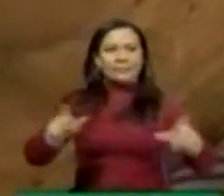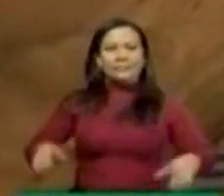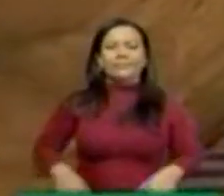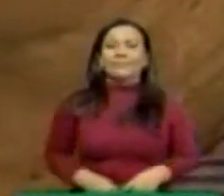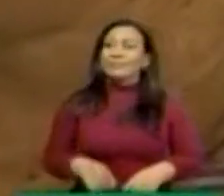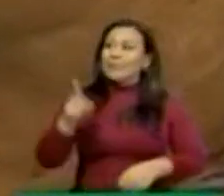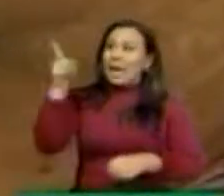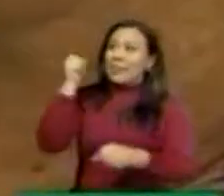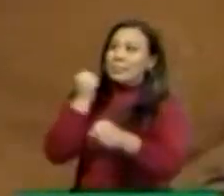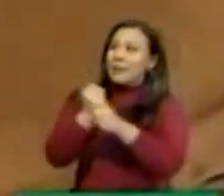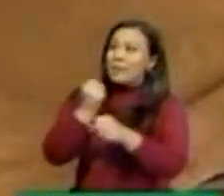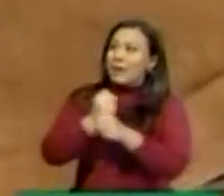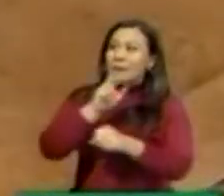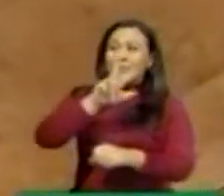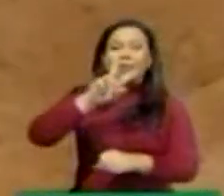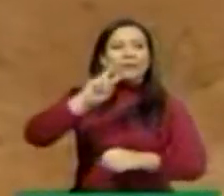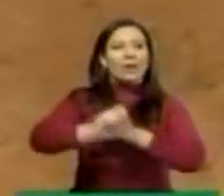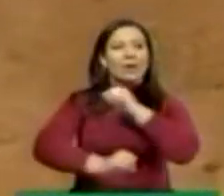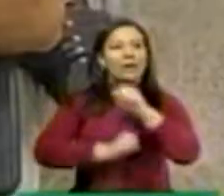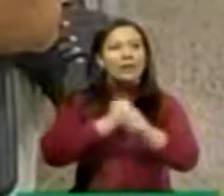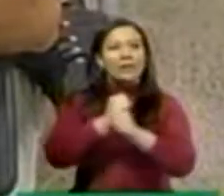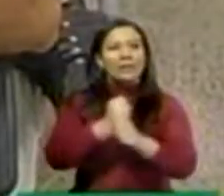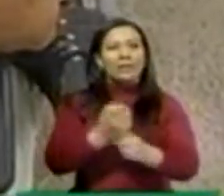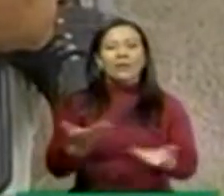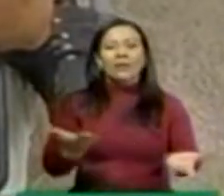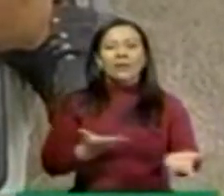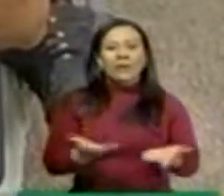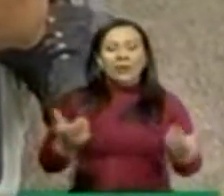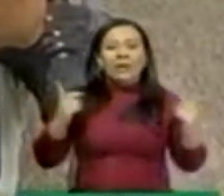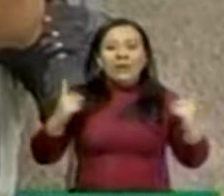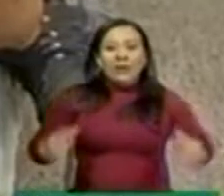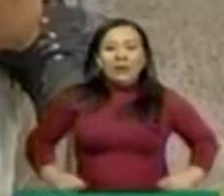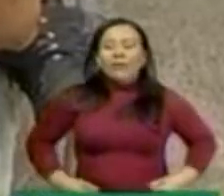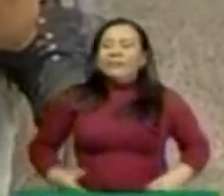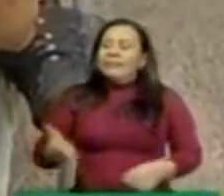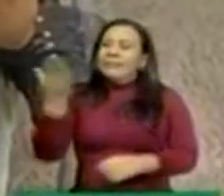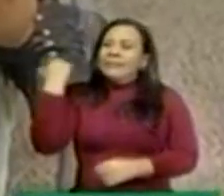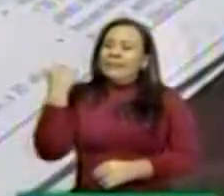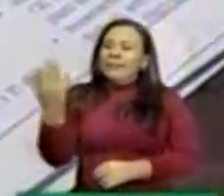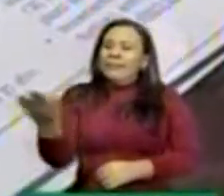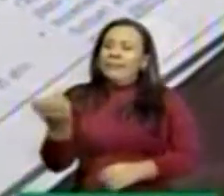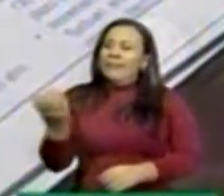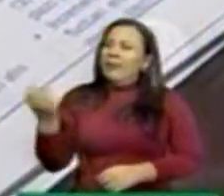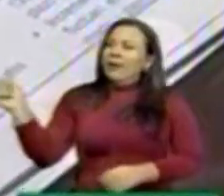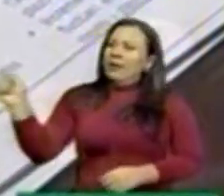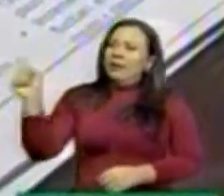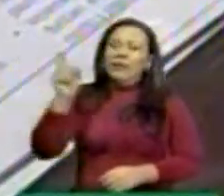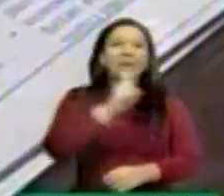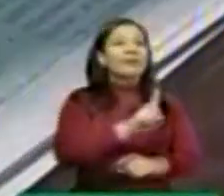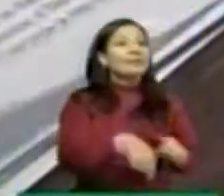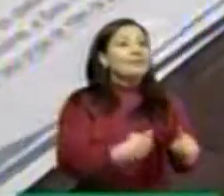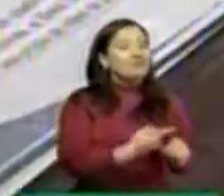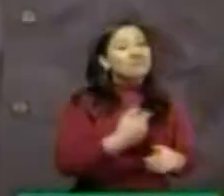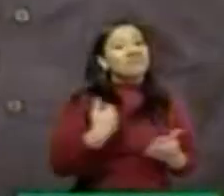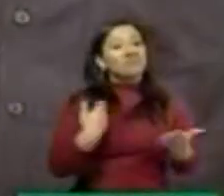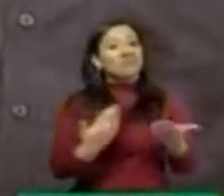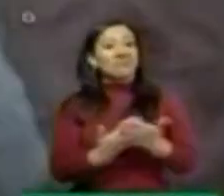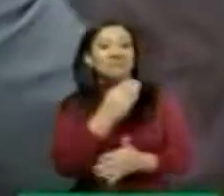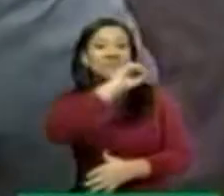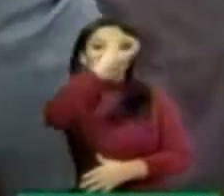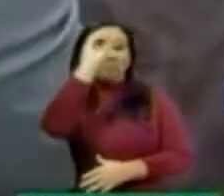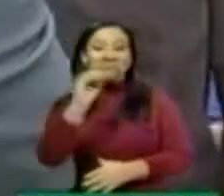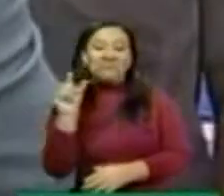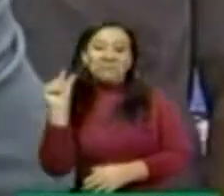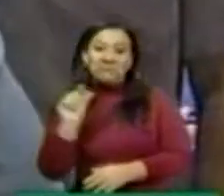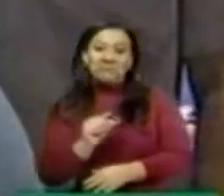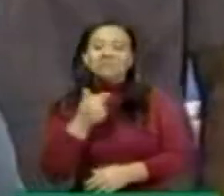Trabajó 32 años en el sistema de salud pública y se jubiló el año pasado. Apenas se enteró de las nuevas tasas y montos, el